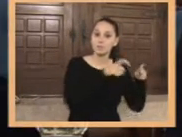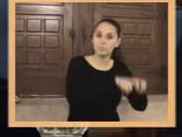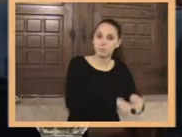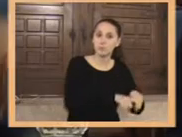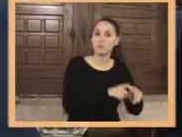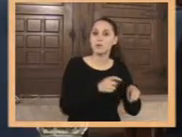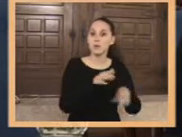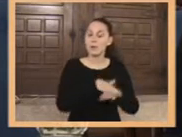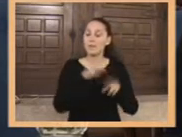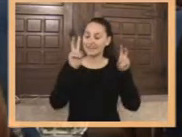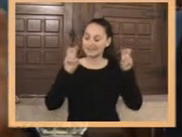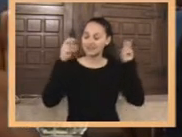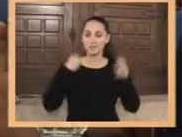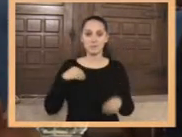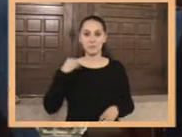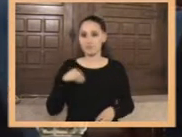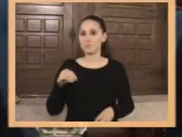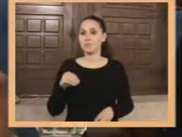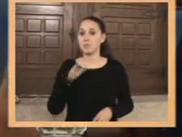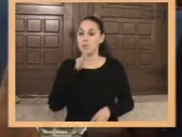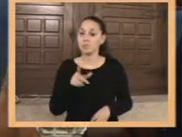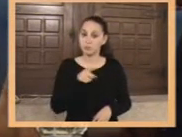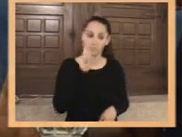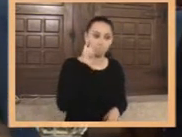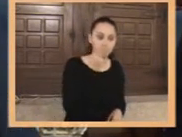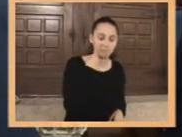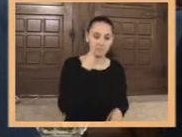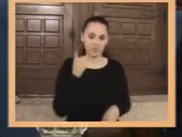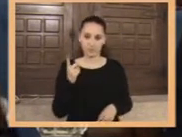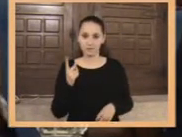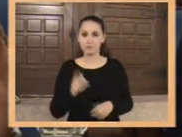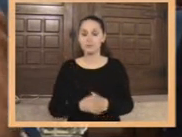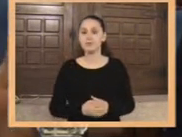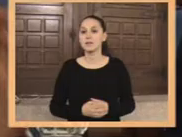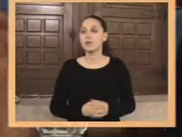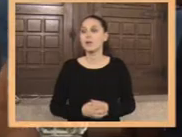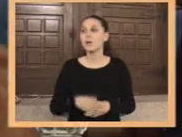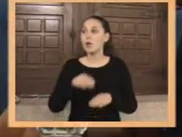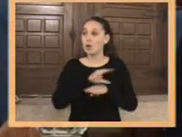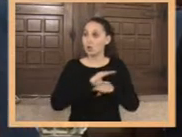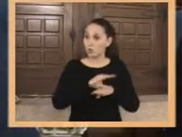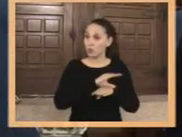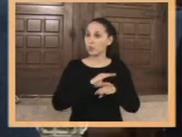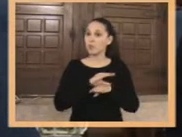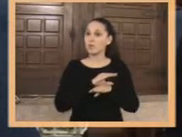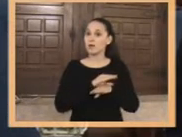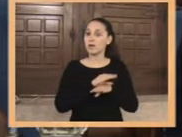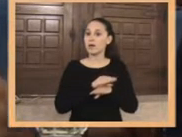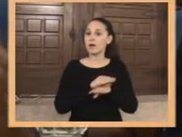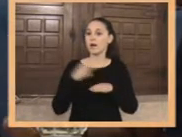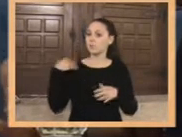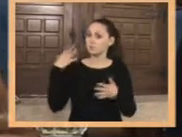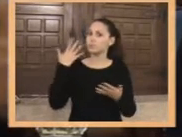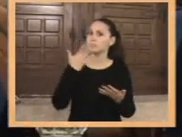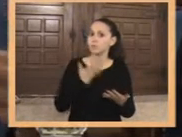ver ese tema concreto. Ha sido una reunión muy amable. El concejal ya llevaba tiempo tratando este asunto con el